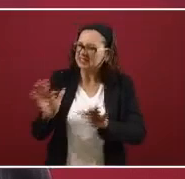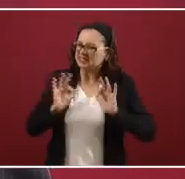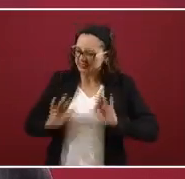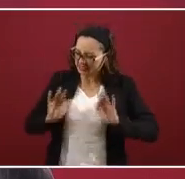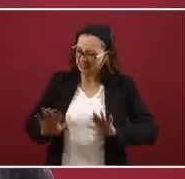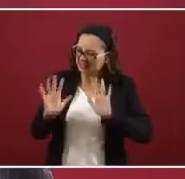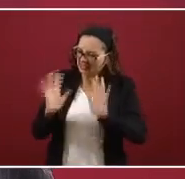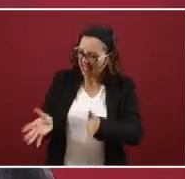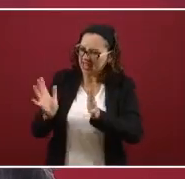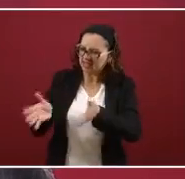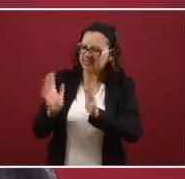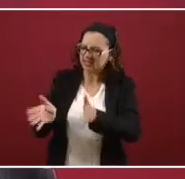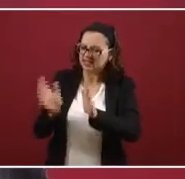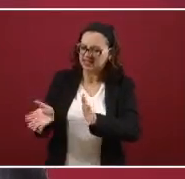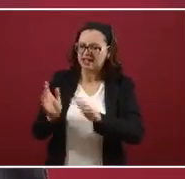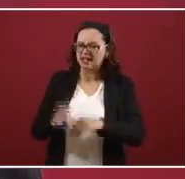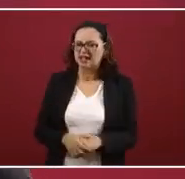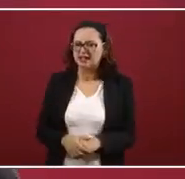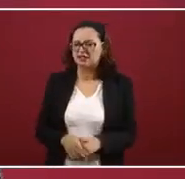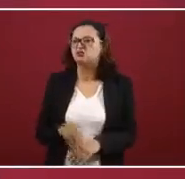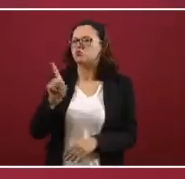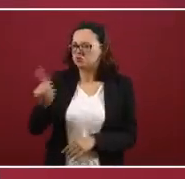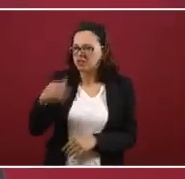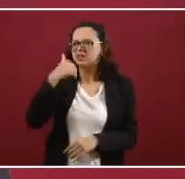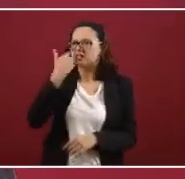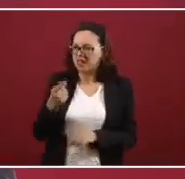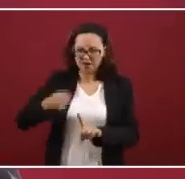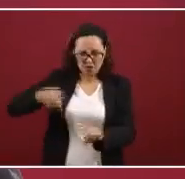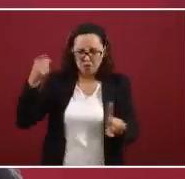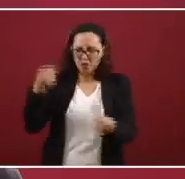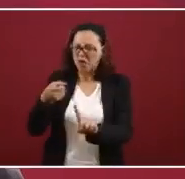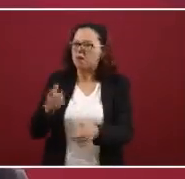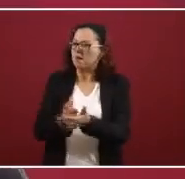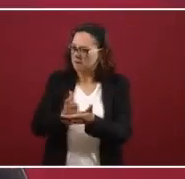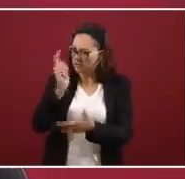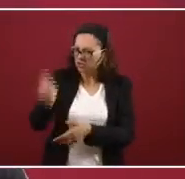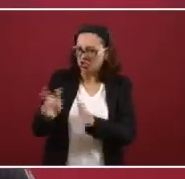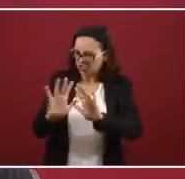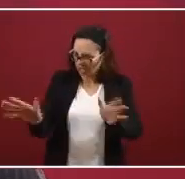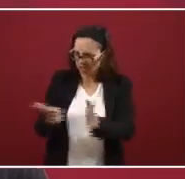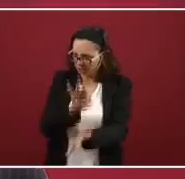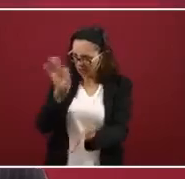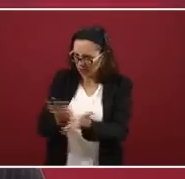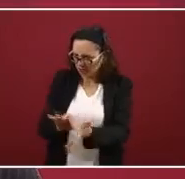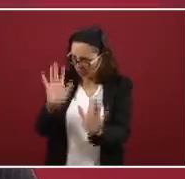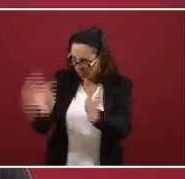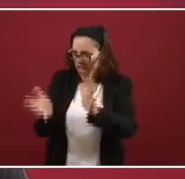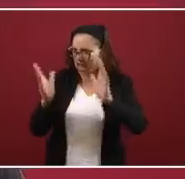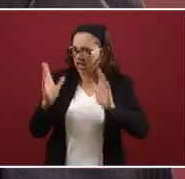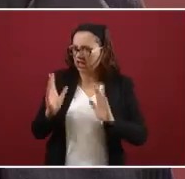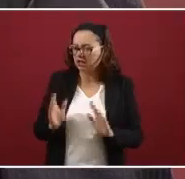Ya. Lo que quieren es que les den las pensiones. Eso es todo, ¿no?